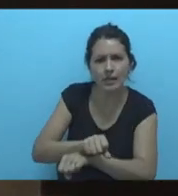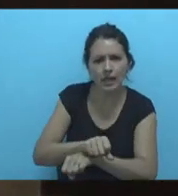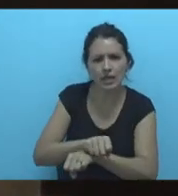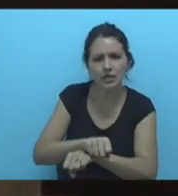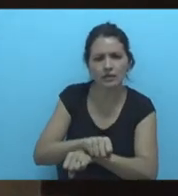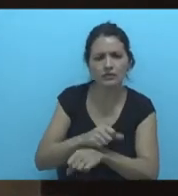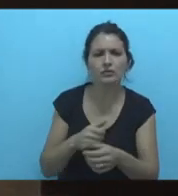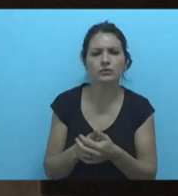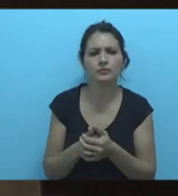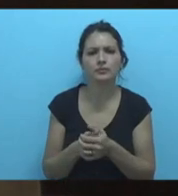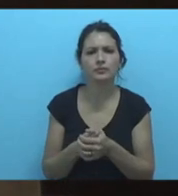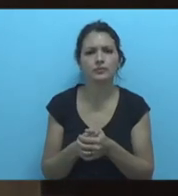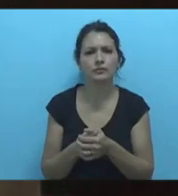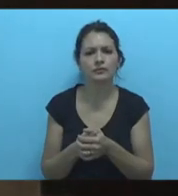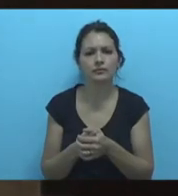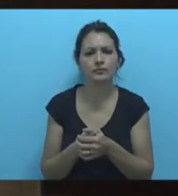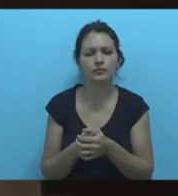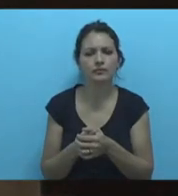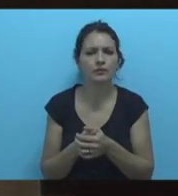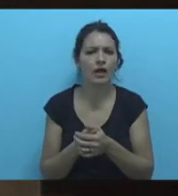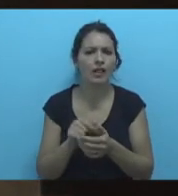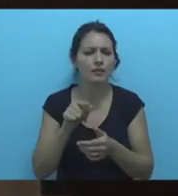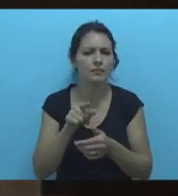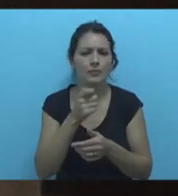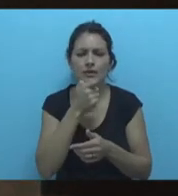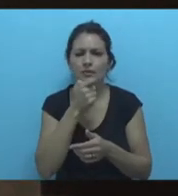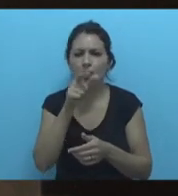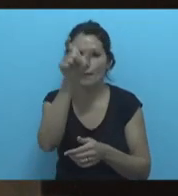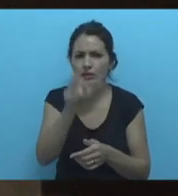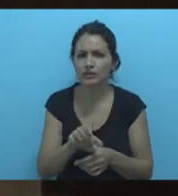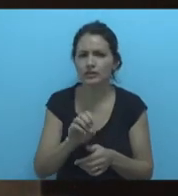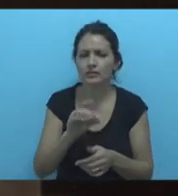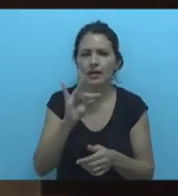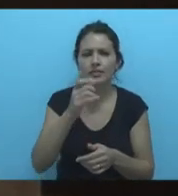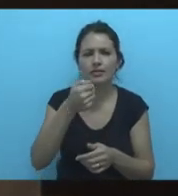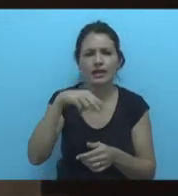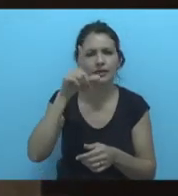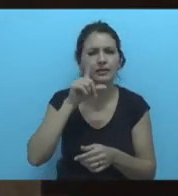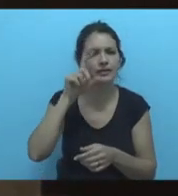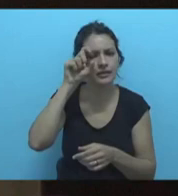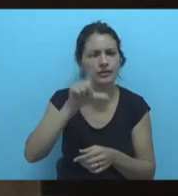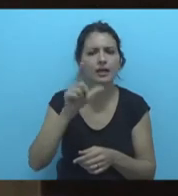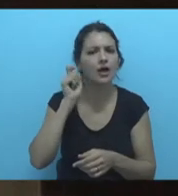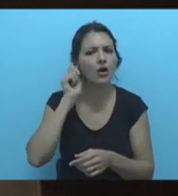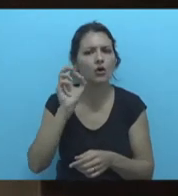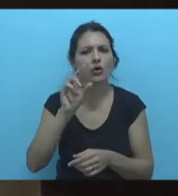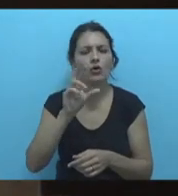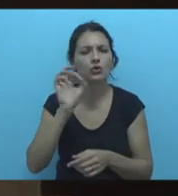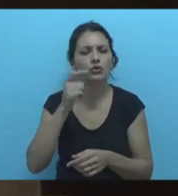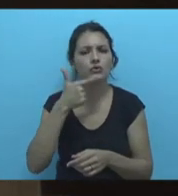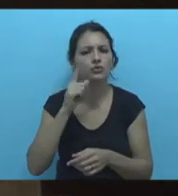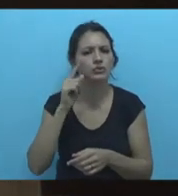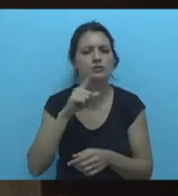fundamentalmente, por lo menos a mí me tocó acompañarlo, en el caso del compañero Daniel Gorosito, un